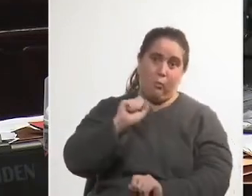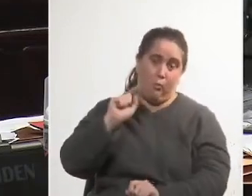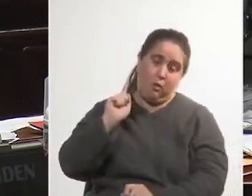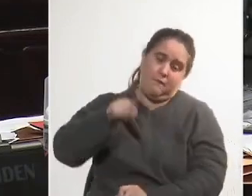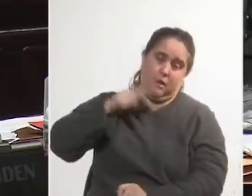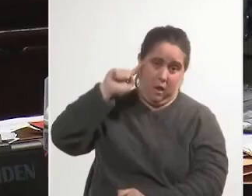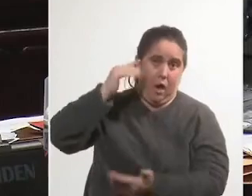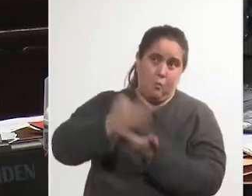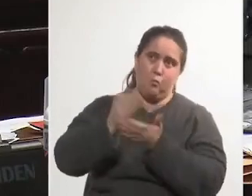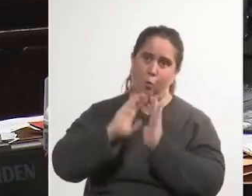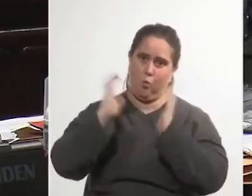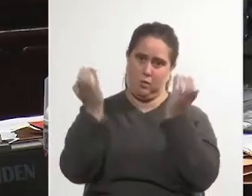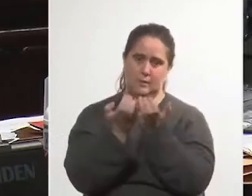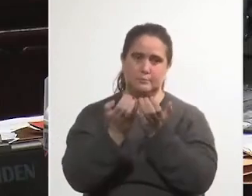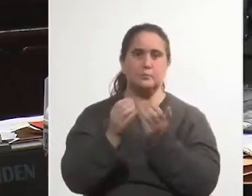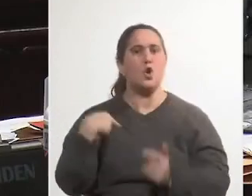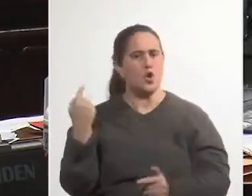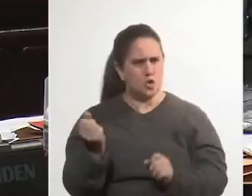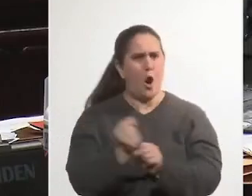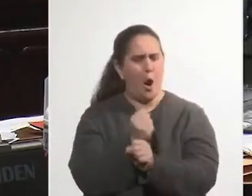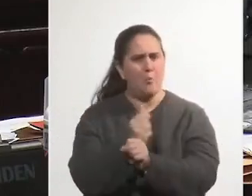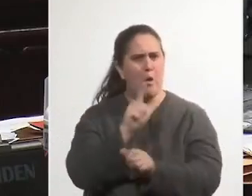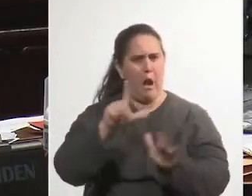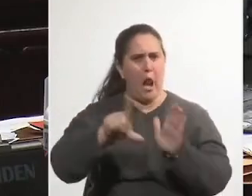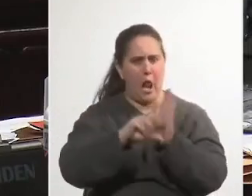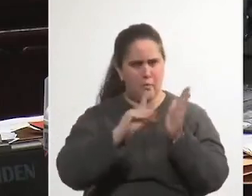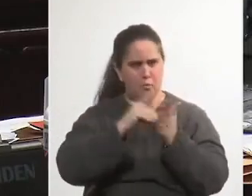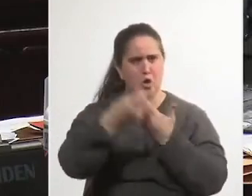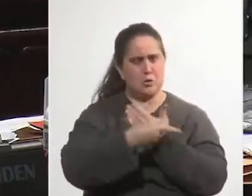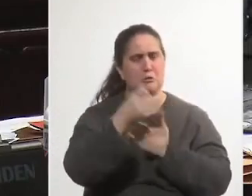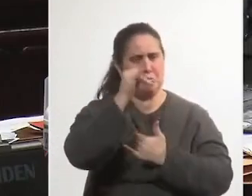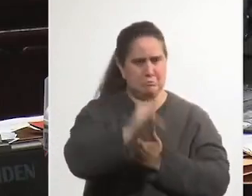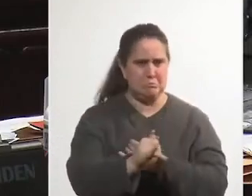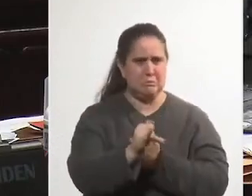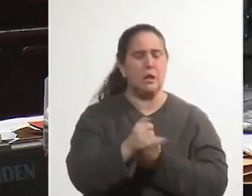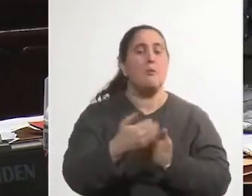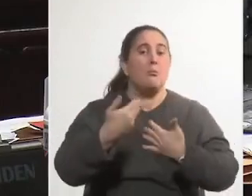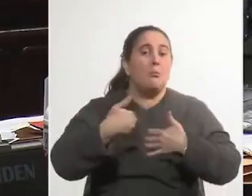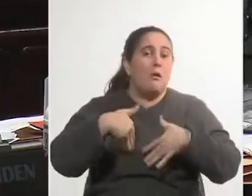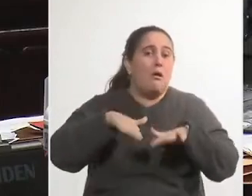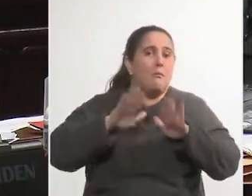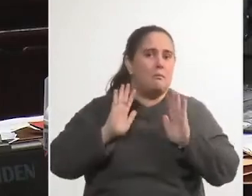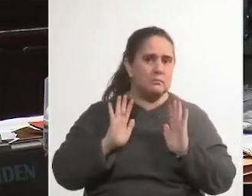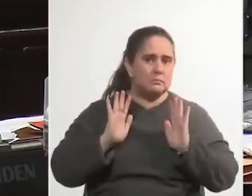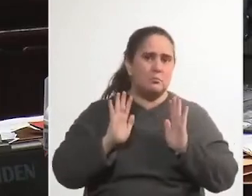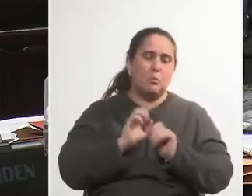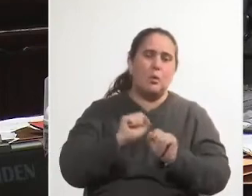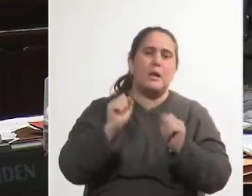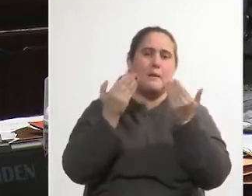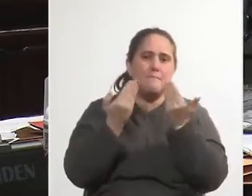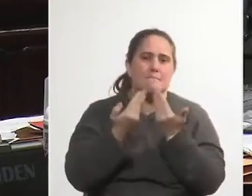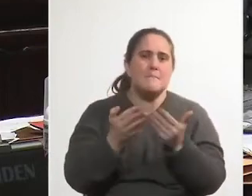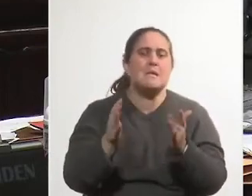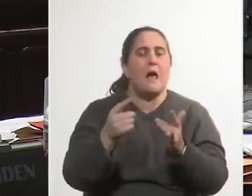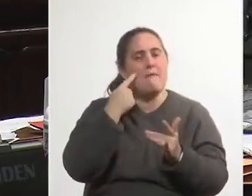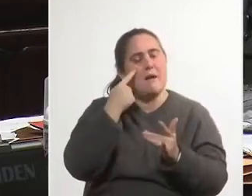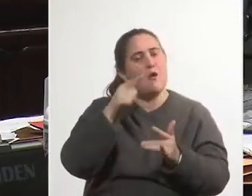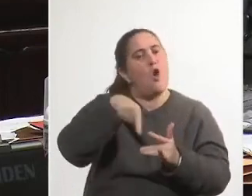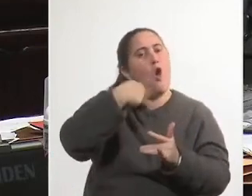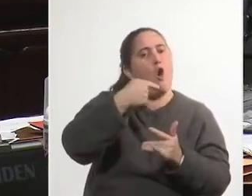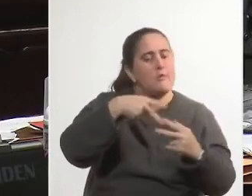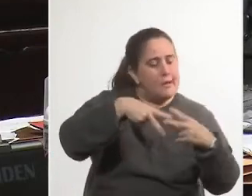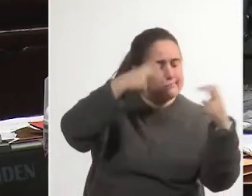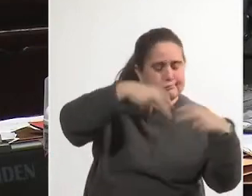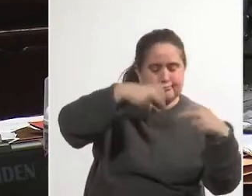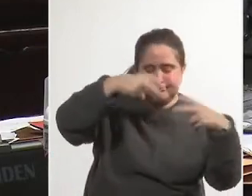Nosotros vamos a acompañar este proyecto de ley en el sentido de que quizás haya que empezar a estudiar otros aspectos